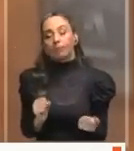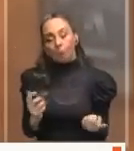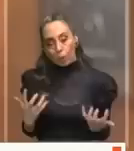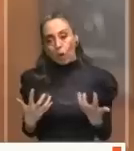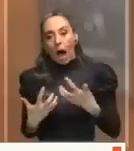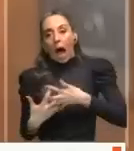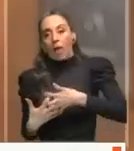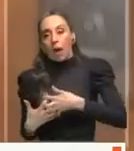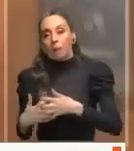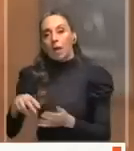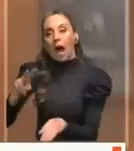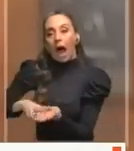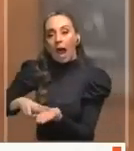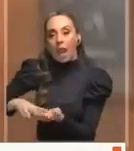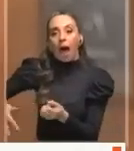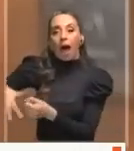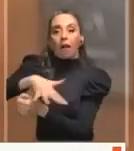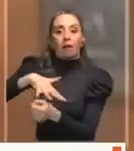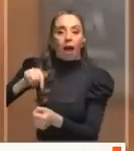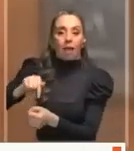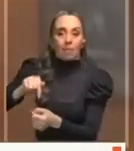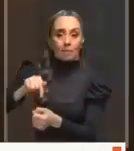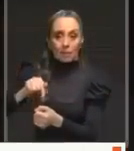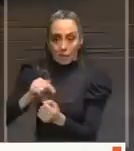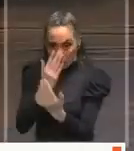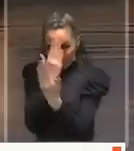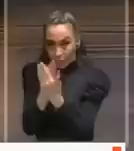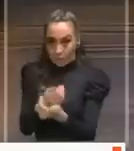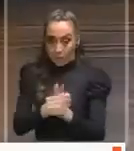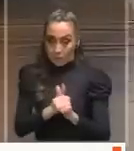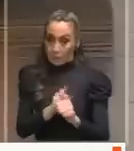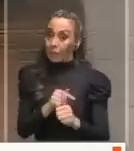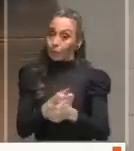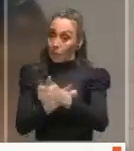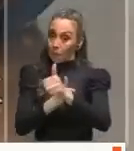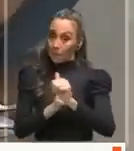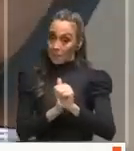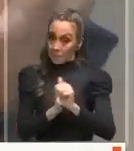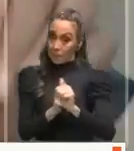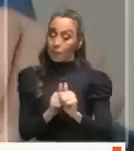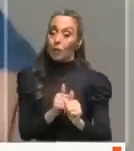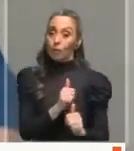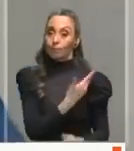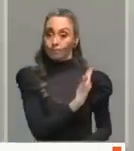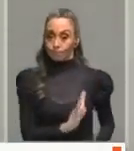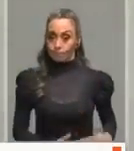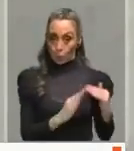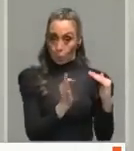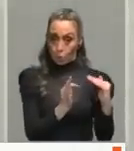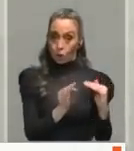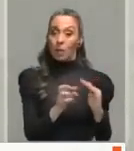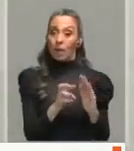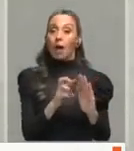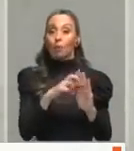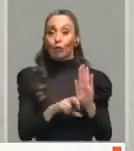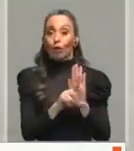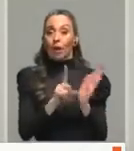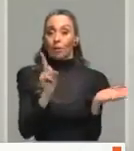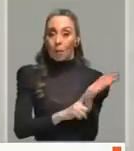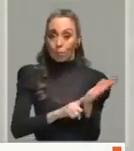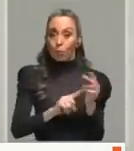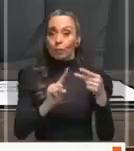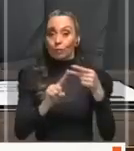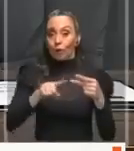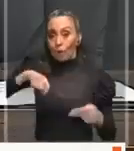a la realidad, poder enfrentar este desafío. Desafío que no solo La Moneda tiene en materia tributaria, sino que también de